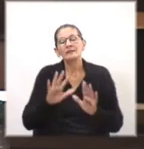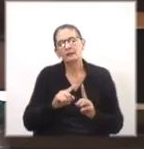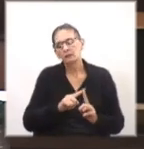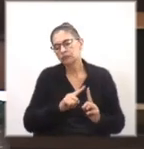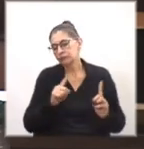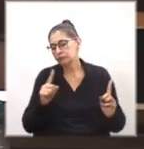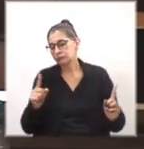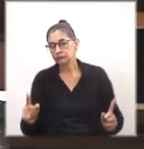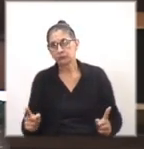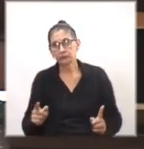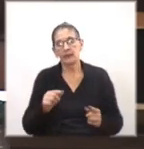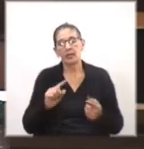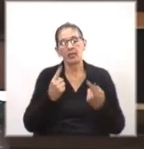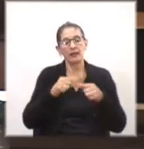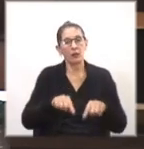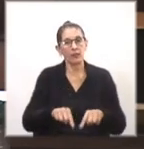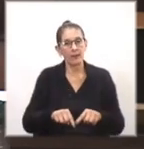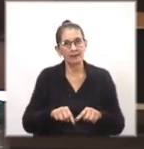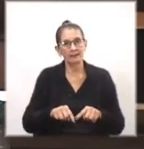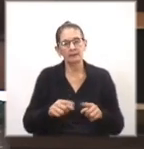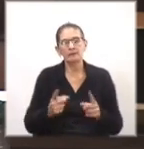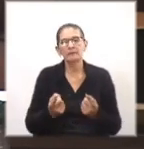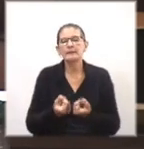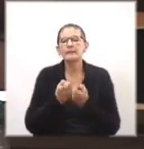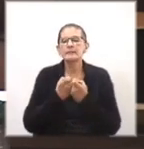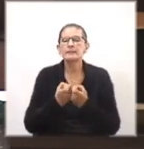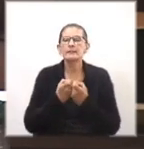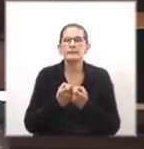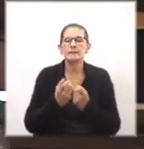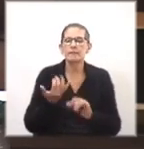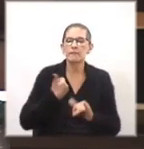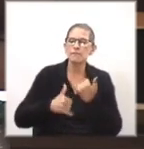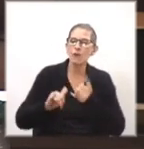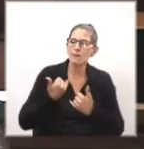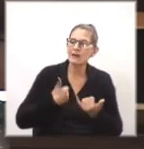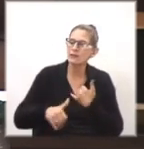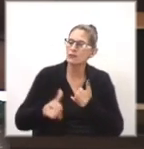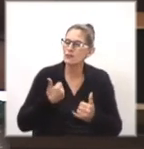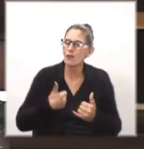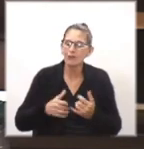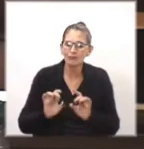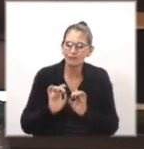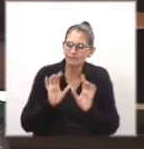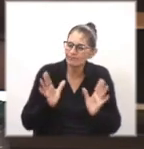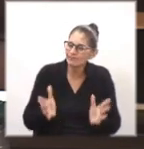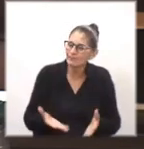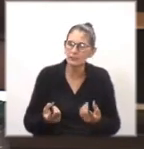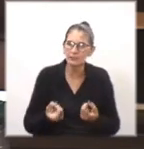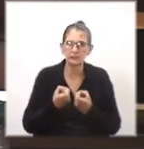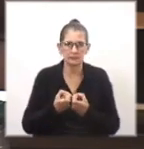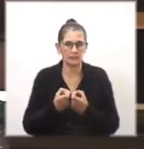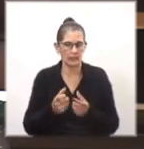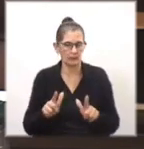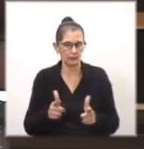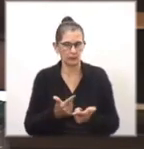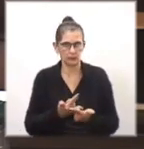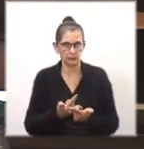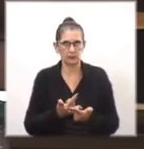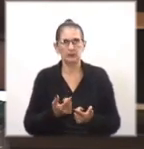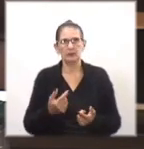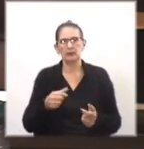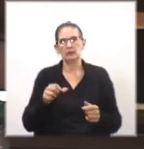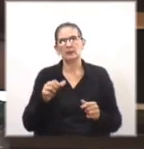de todos los debates la necesaria información que requeríamos. Se nos